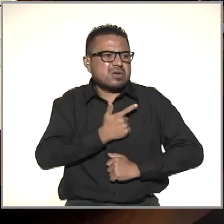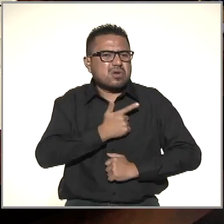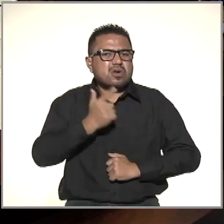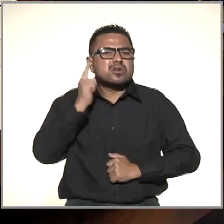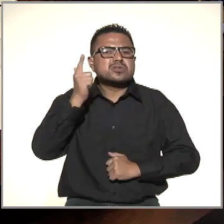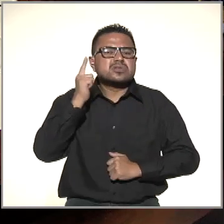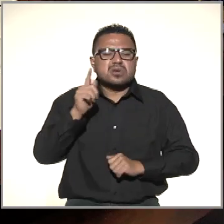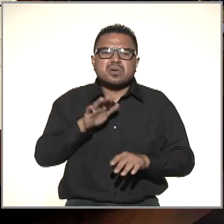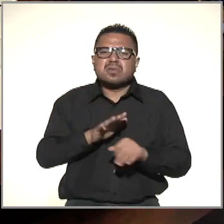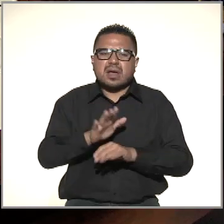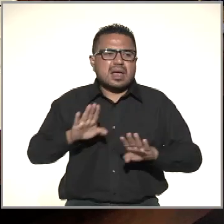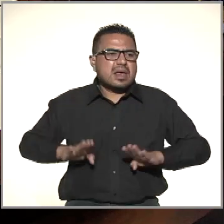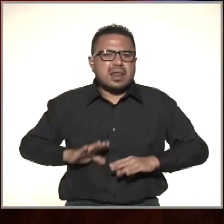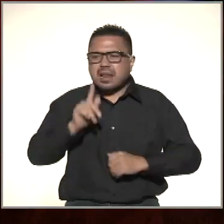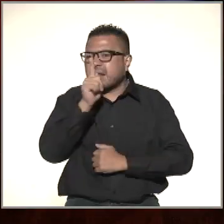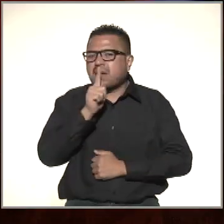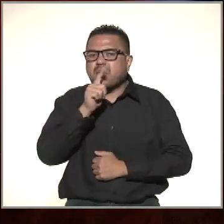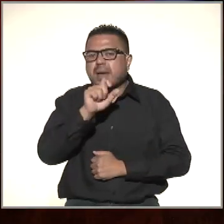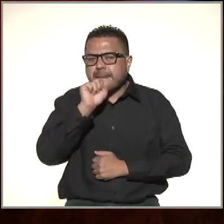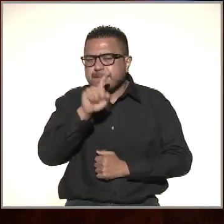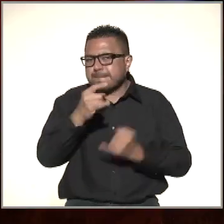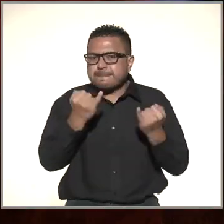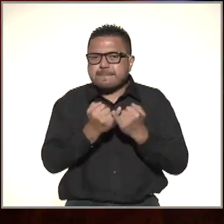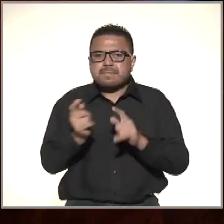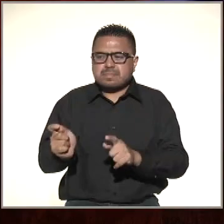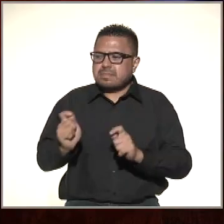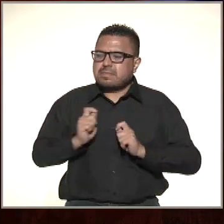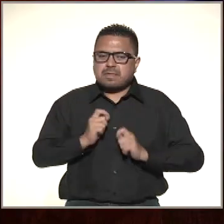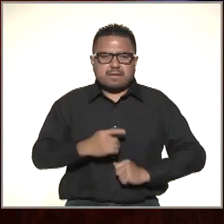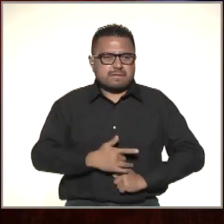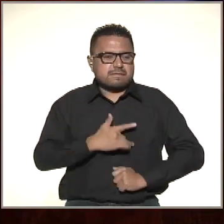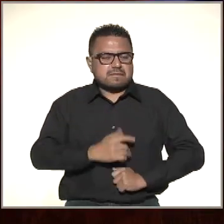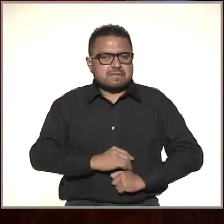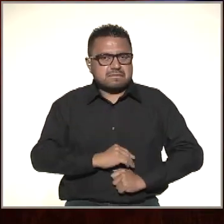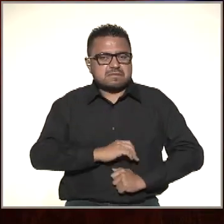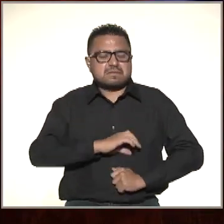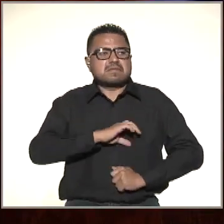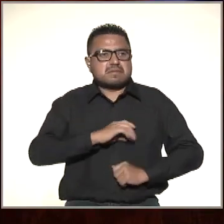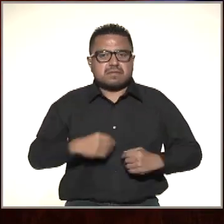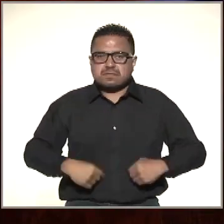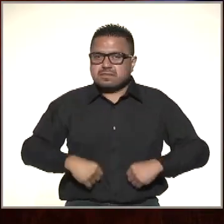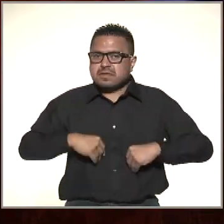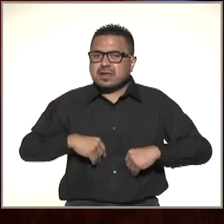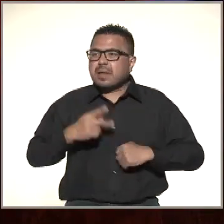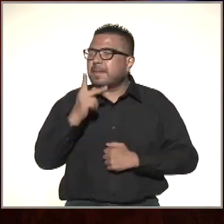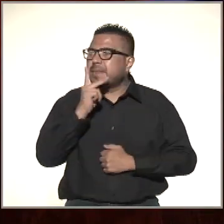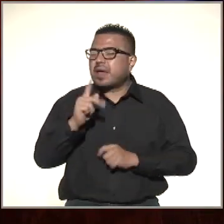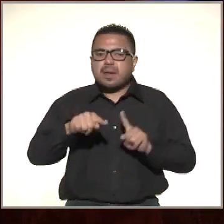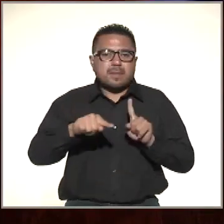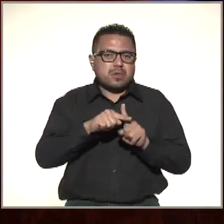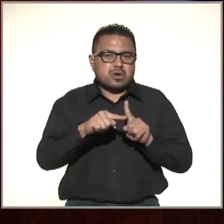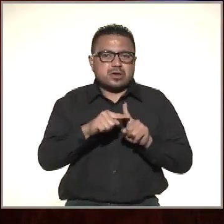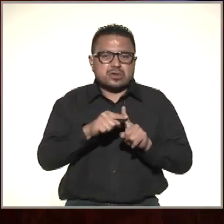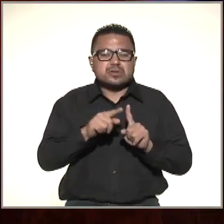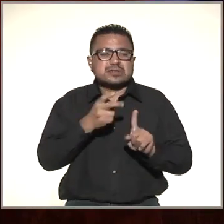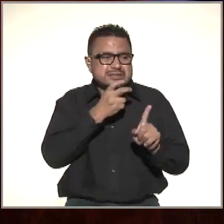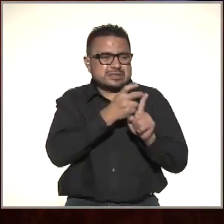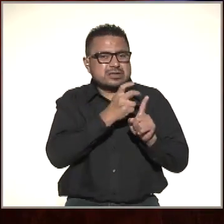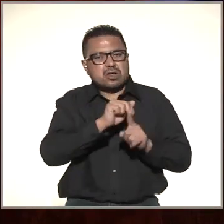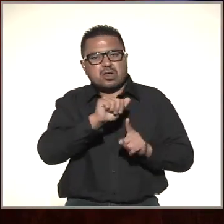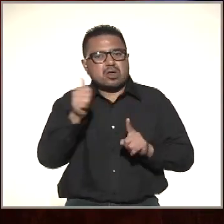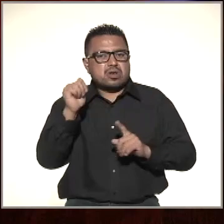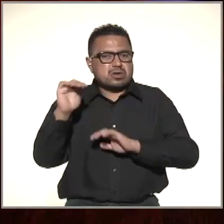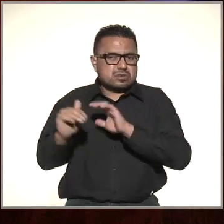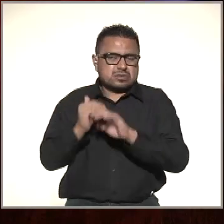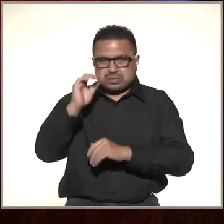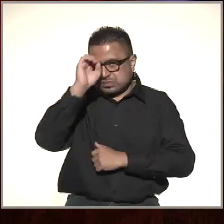la identidad y el lenguaje que también nos da vida sobre estas palabras. Eso es lo que mencionaba, la palabra positiva. Pero bueno, aquí hay otro